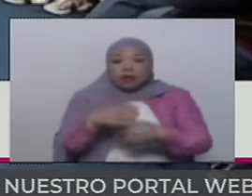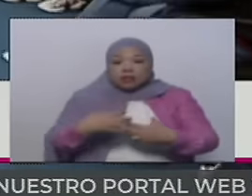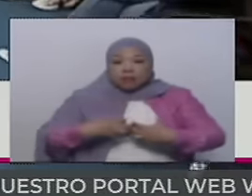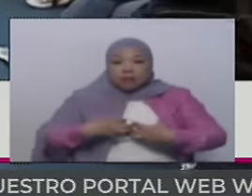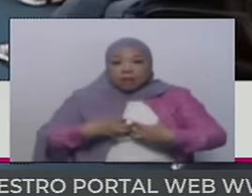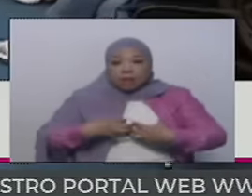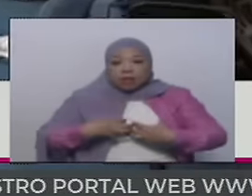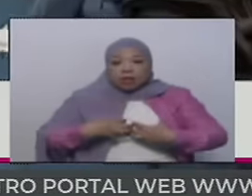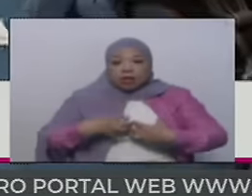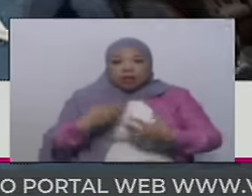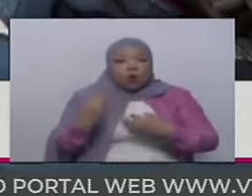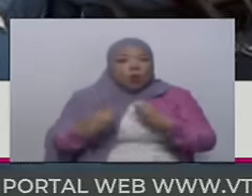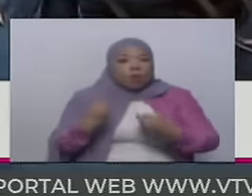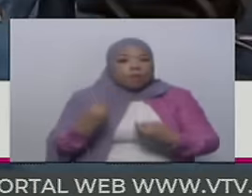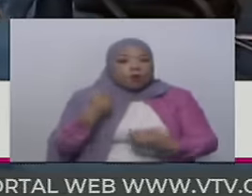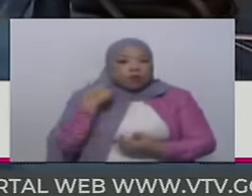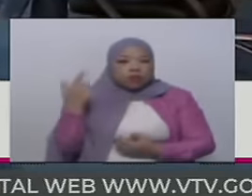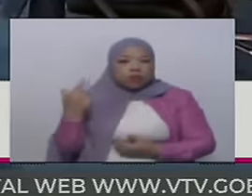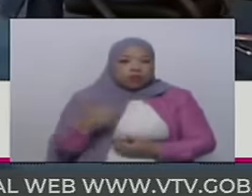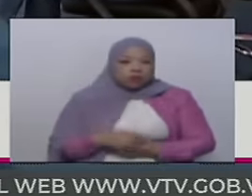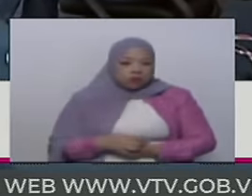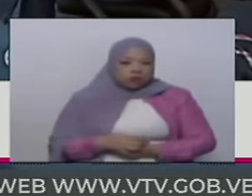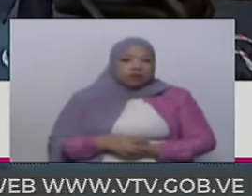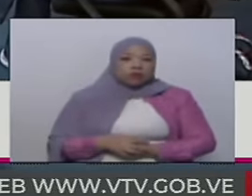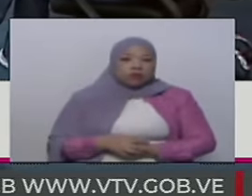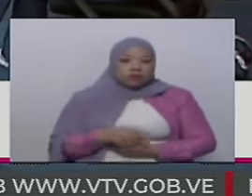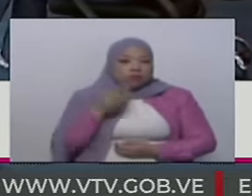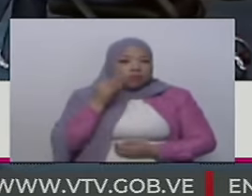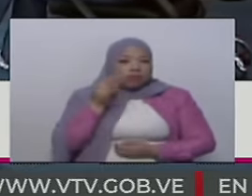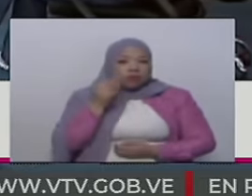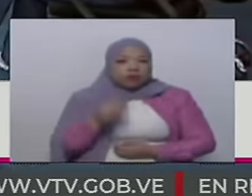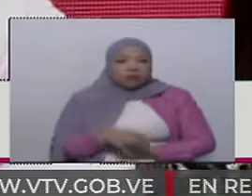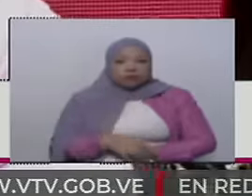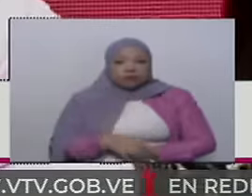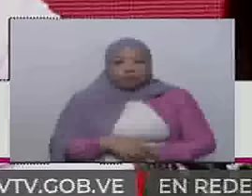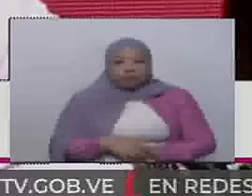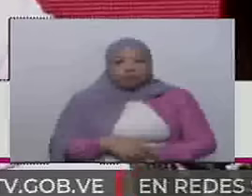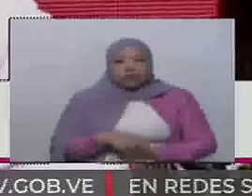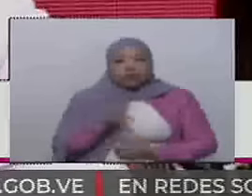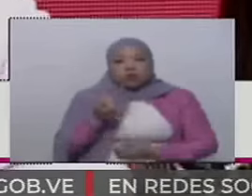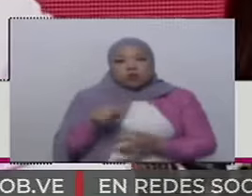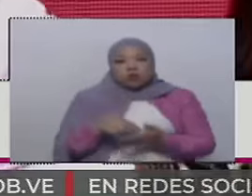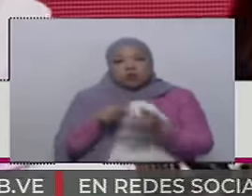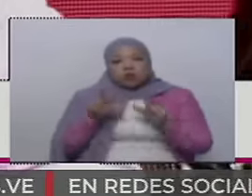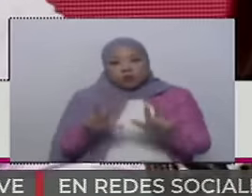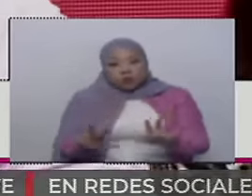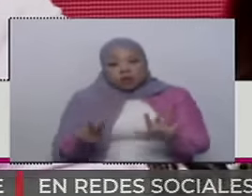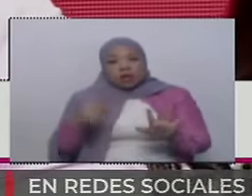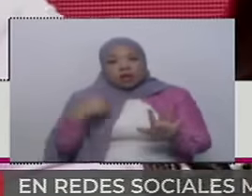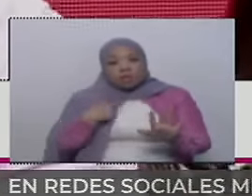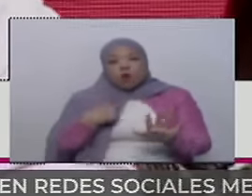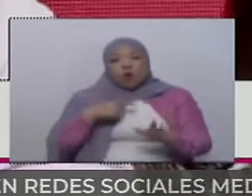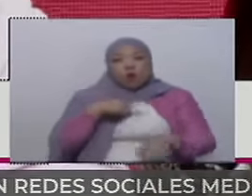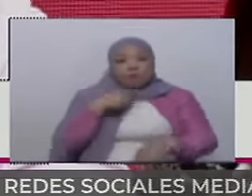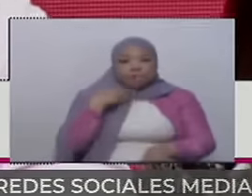tu experiencia, Diomelis. Buenas noches, presidente. Buenas noches. En el 2008 fui